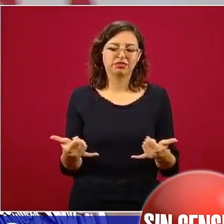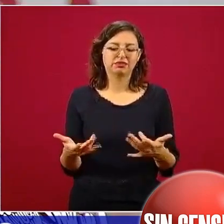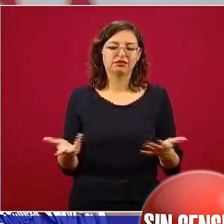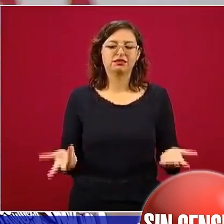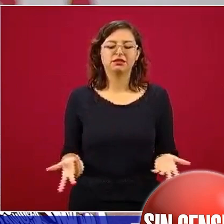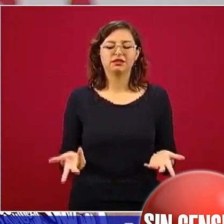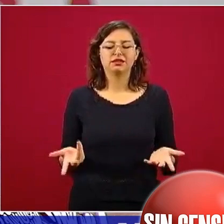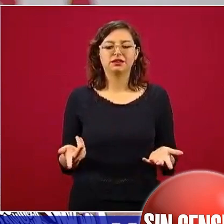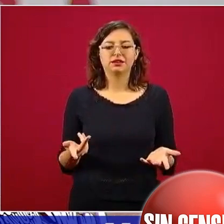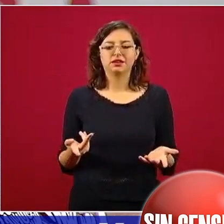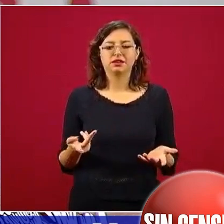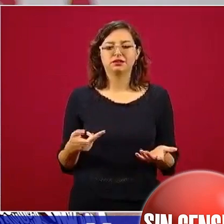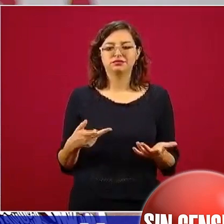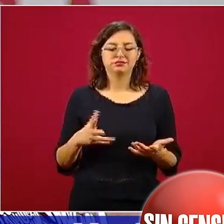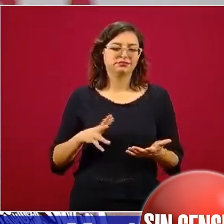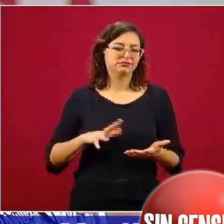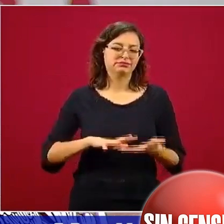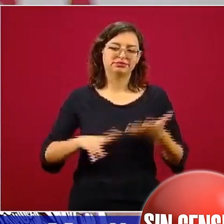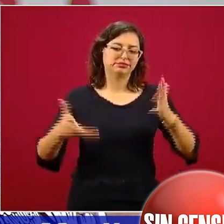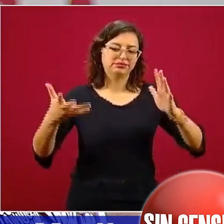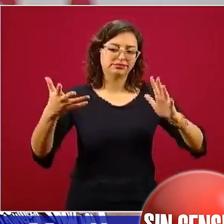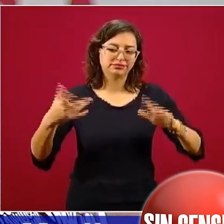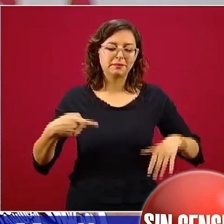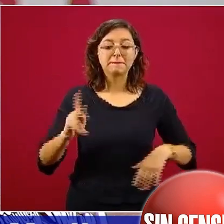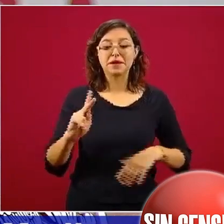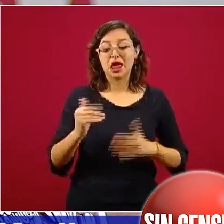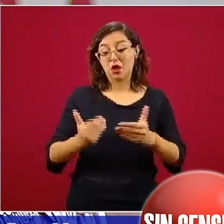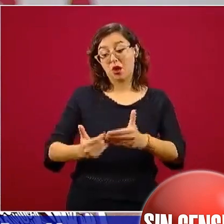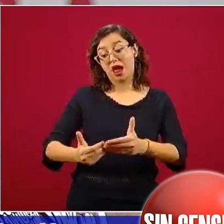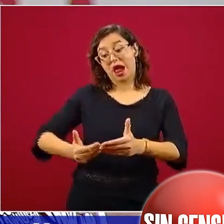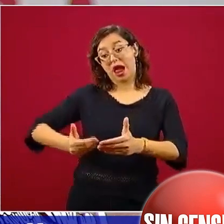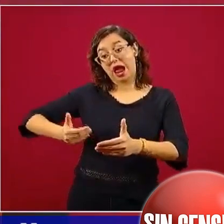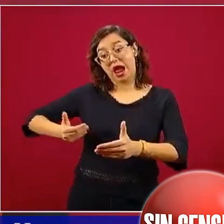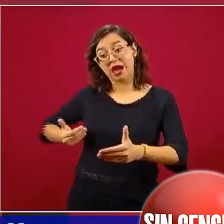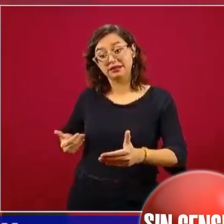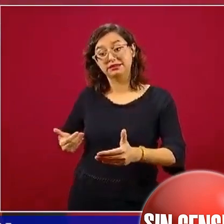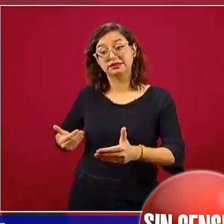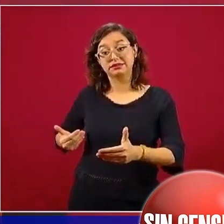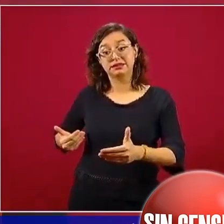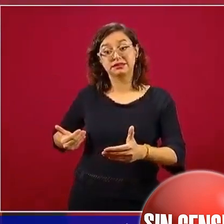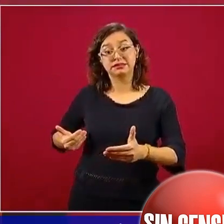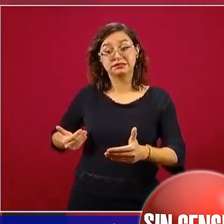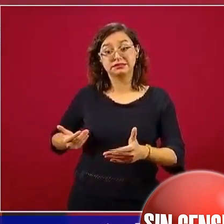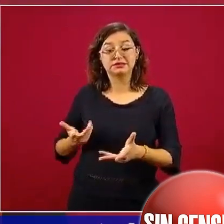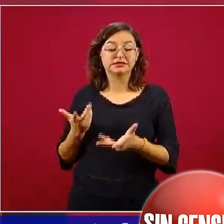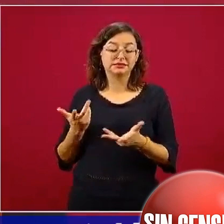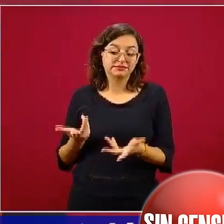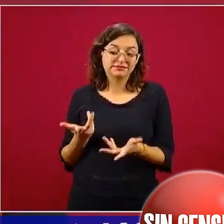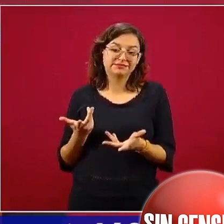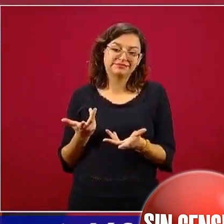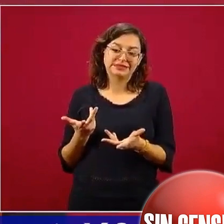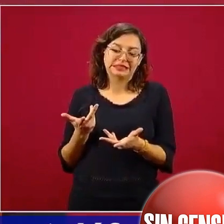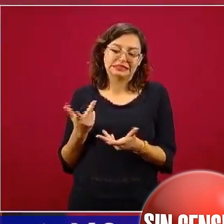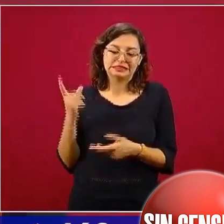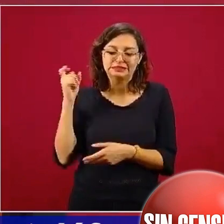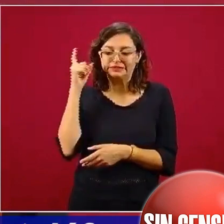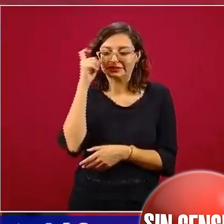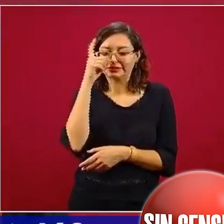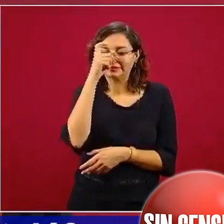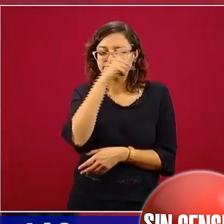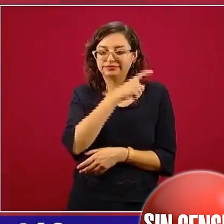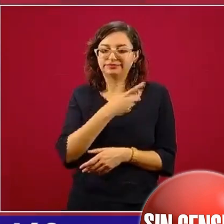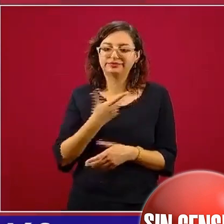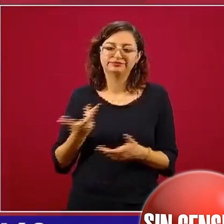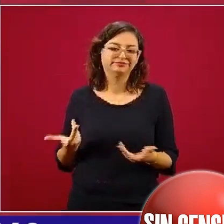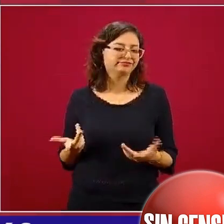Antes de eso, pues hubieron, y esa es la parte oscura, la mancha,